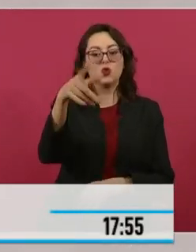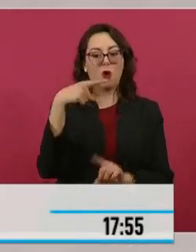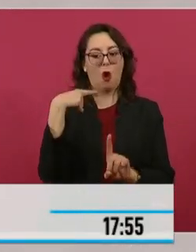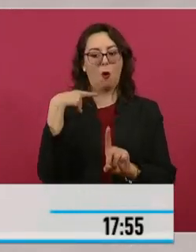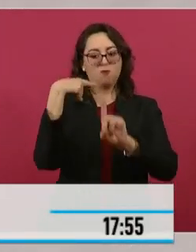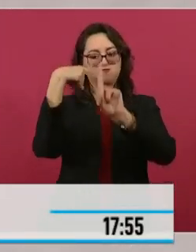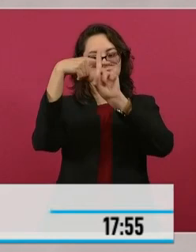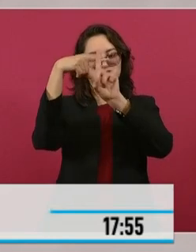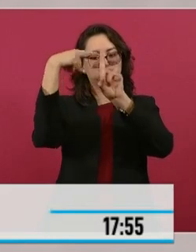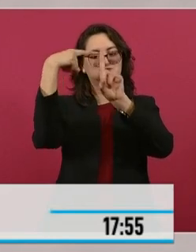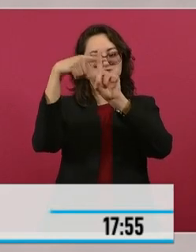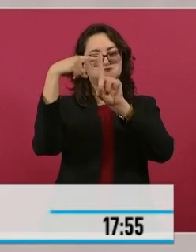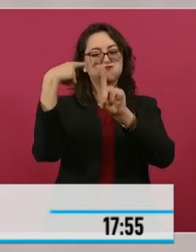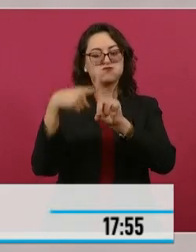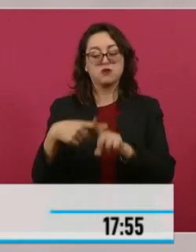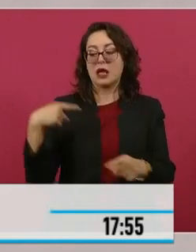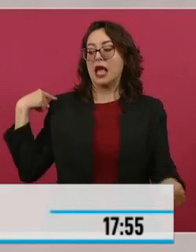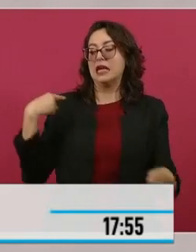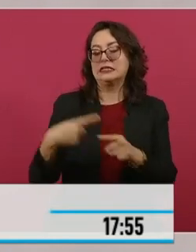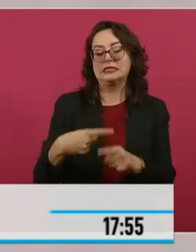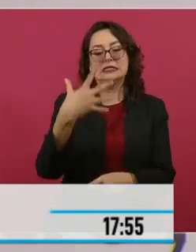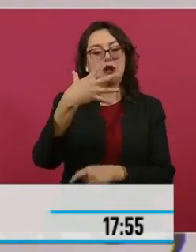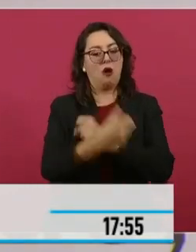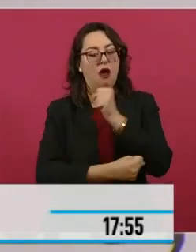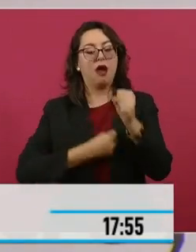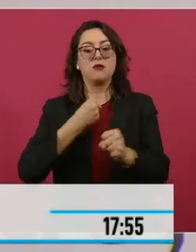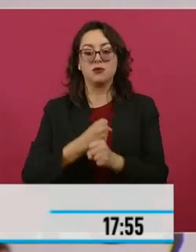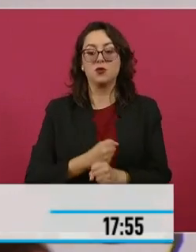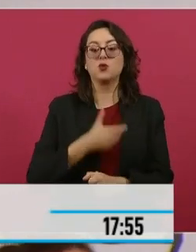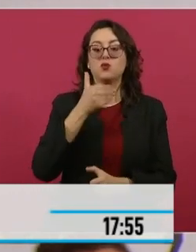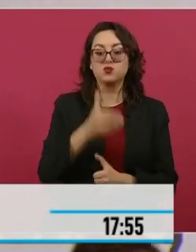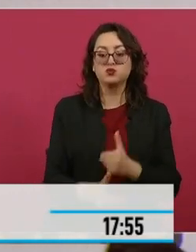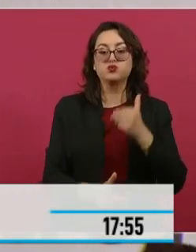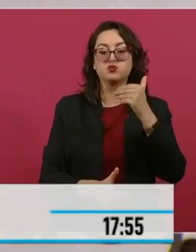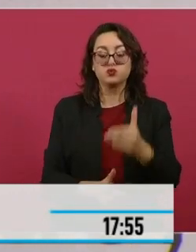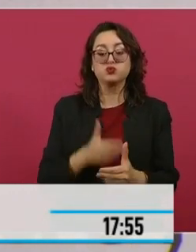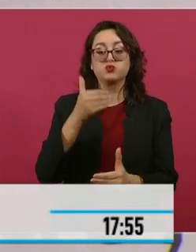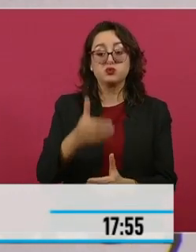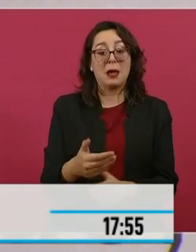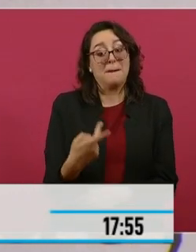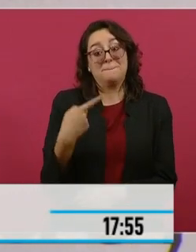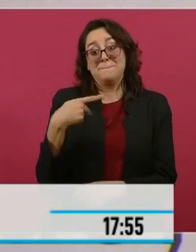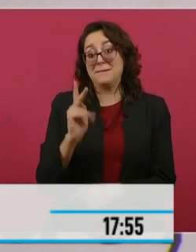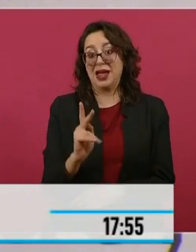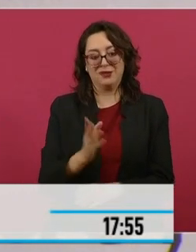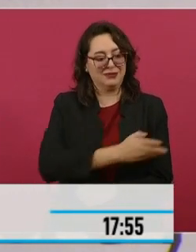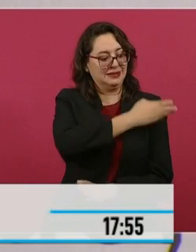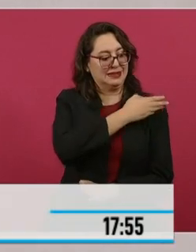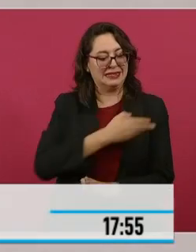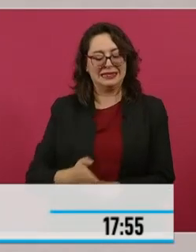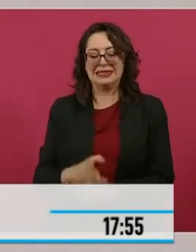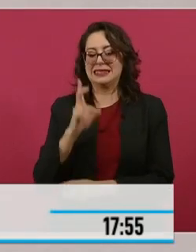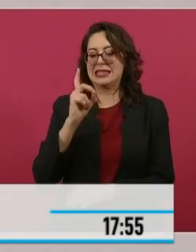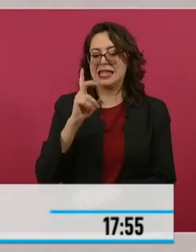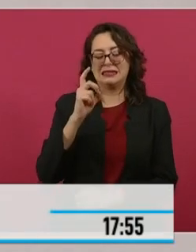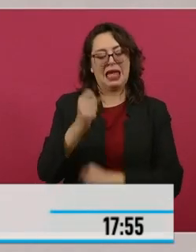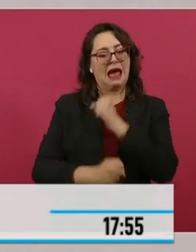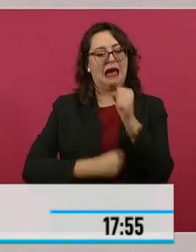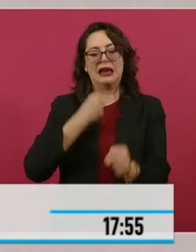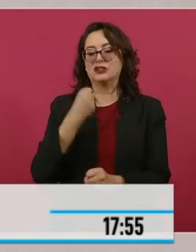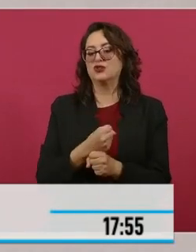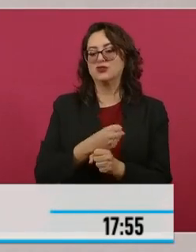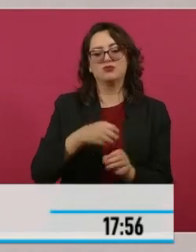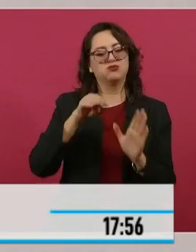Hemos avanzado muchísimo estos 5 años, pero la degradación de 30 años de gobierno neoliberal